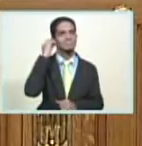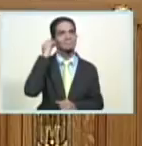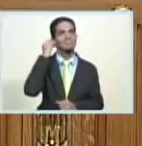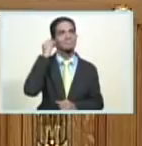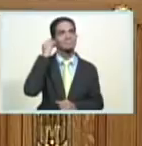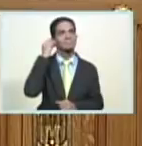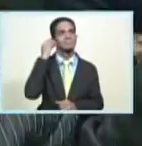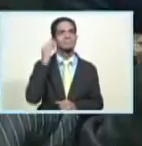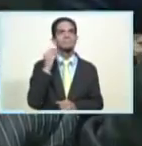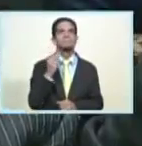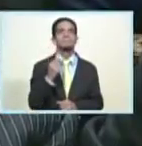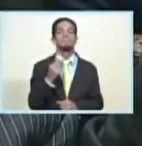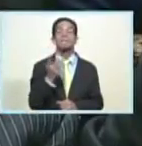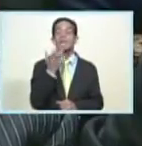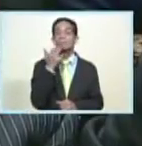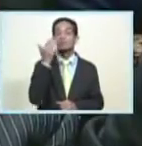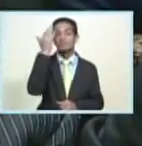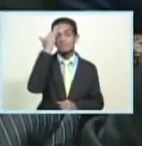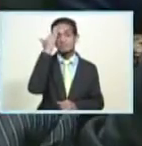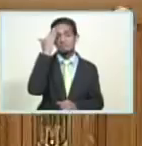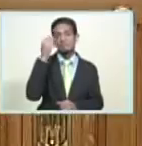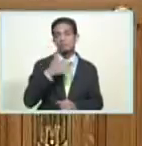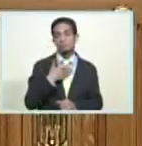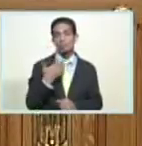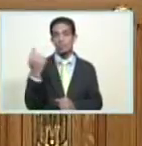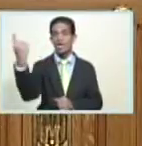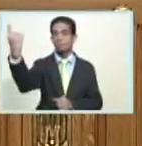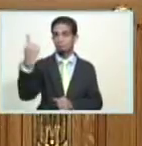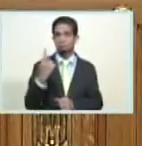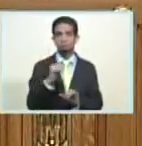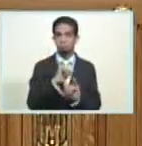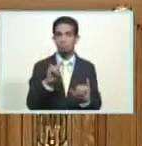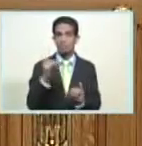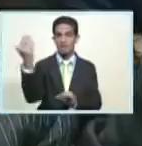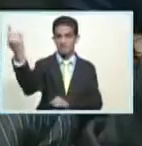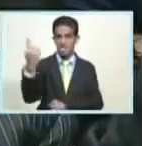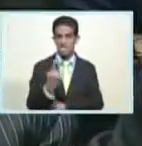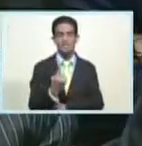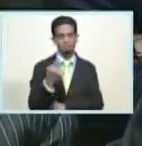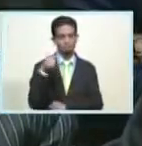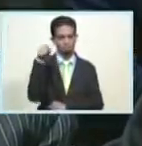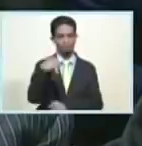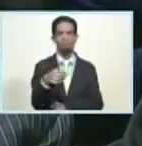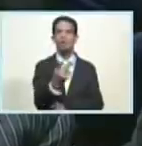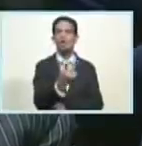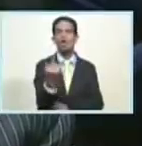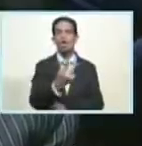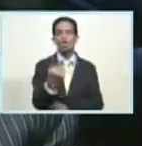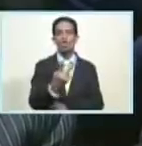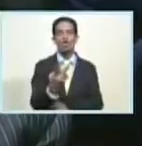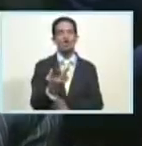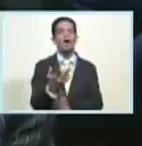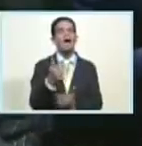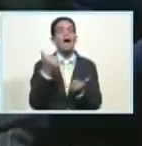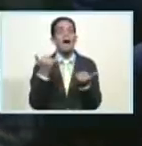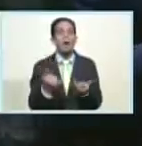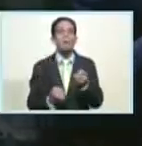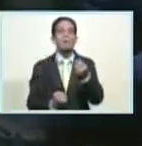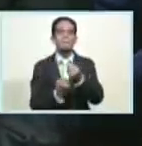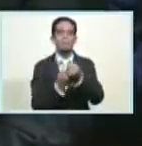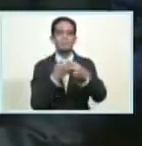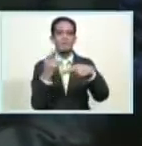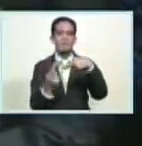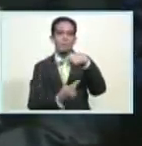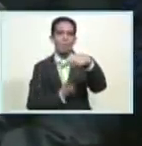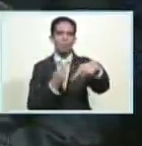que ya podía venir legalmente con su pasaporte a Caracas. Y aquí está el constituyente, los dos. Cómo da vuelta la vida, ¿verdad? Queridos